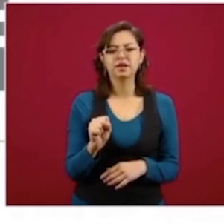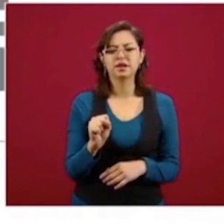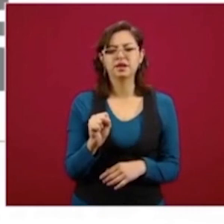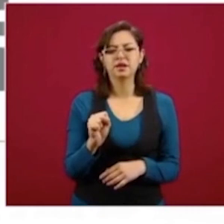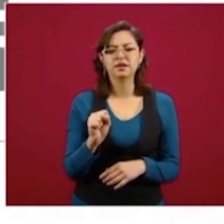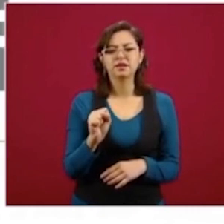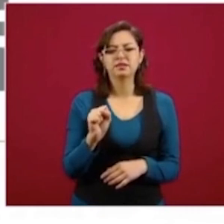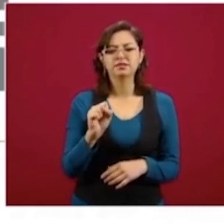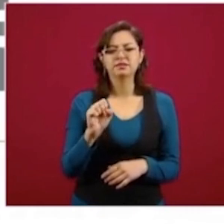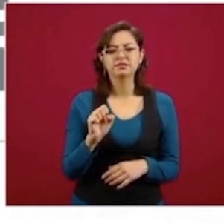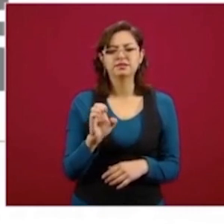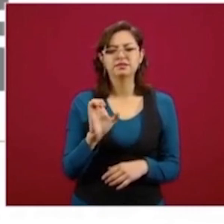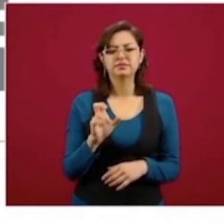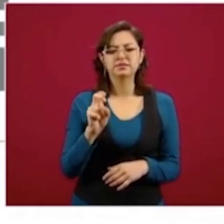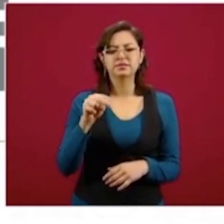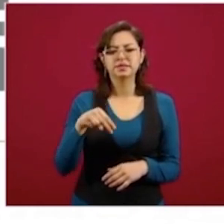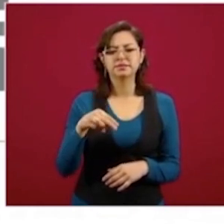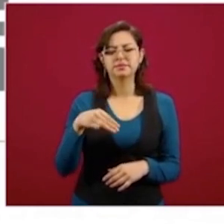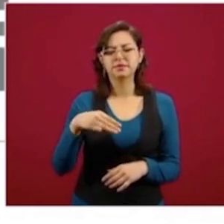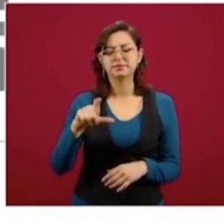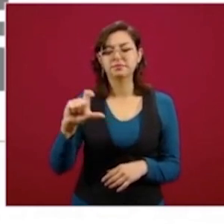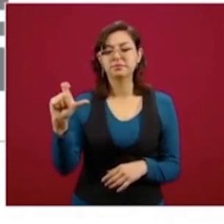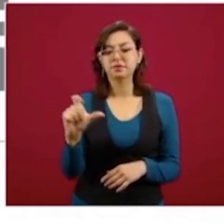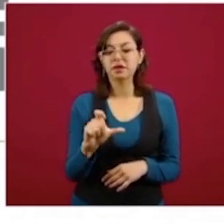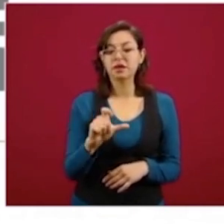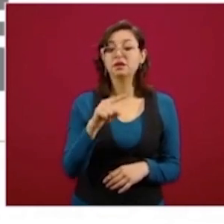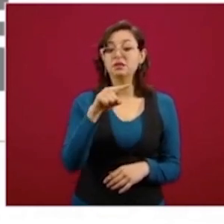CEMX, ¿no?, que es una empresa con